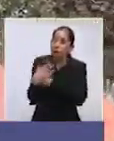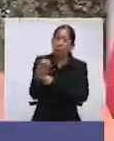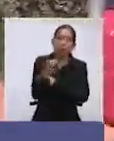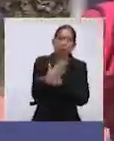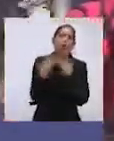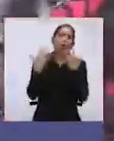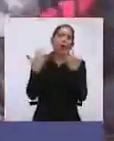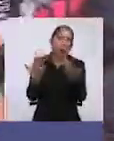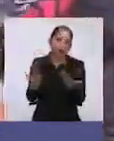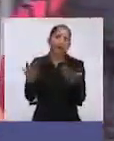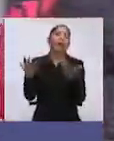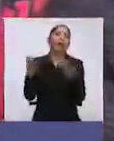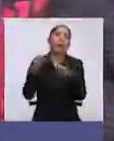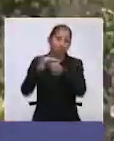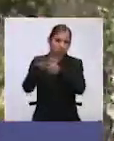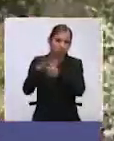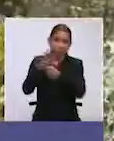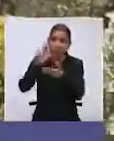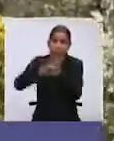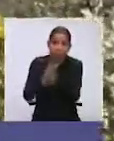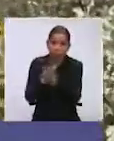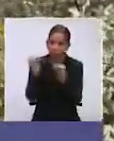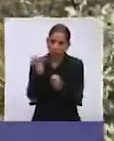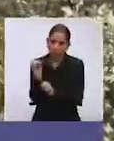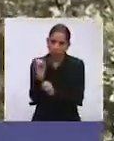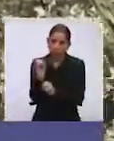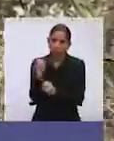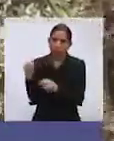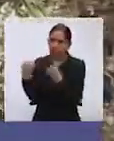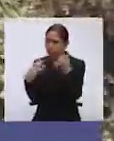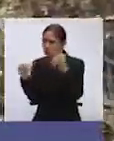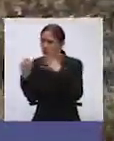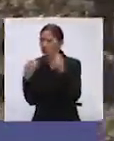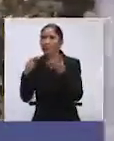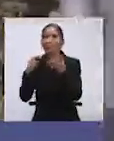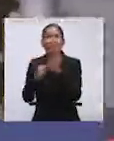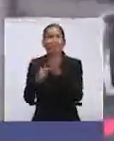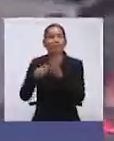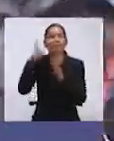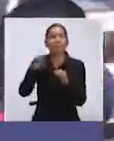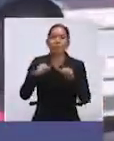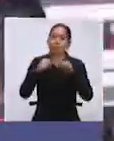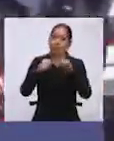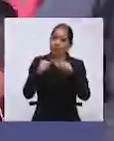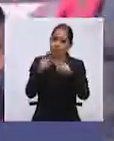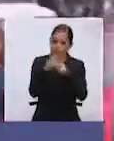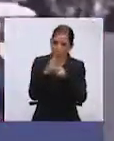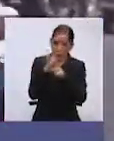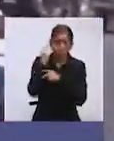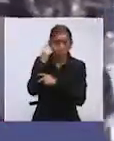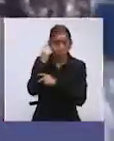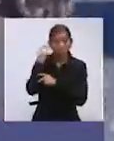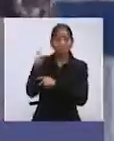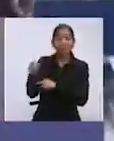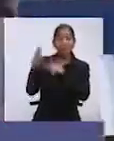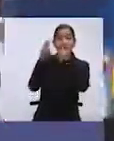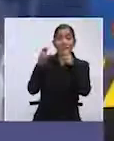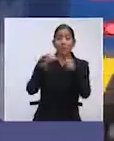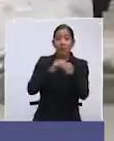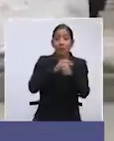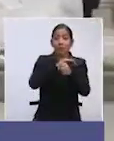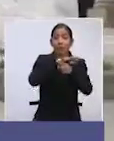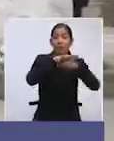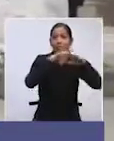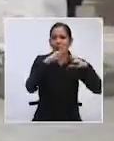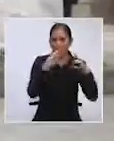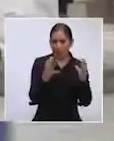las medidas de seguridad. Pero este es un aspecto ligado a la pandemia. Y ese no es